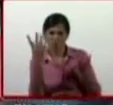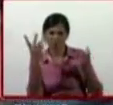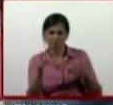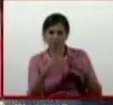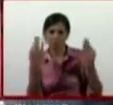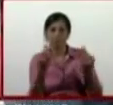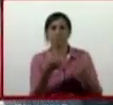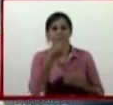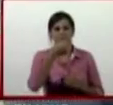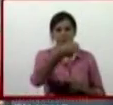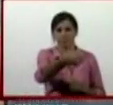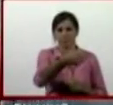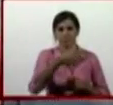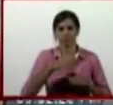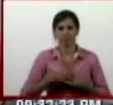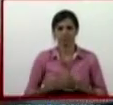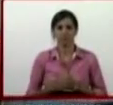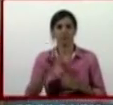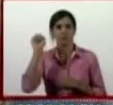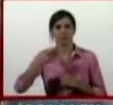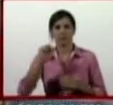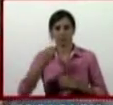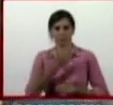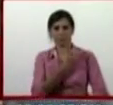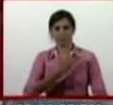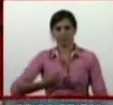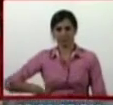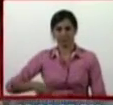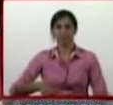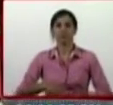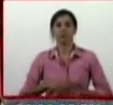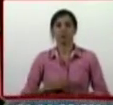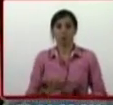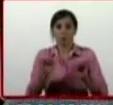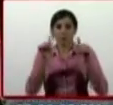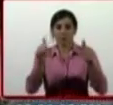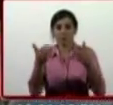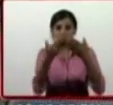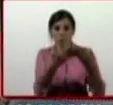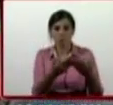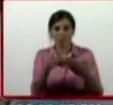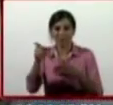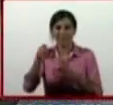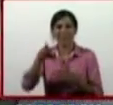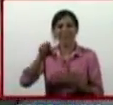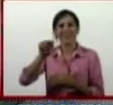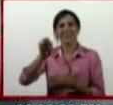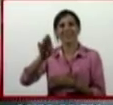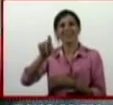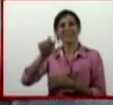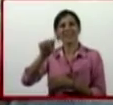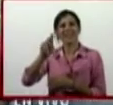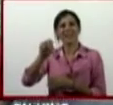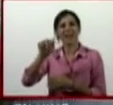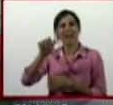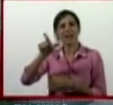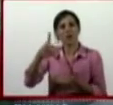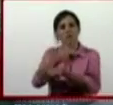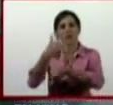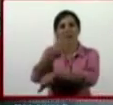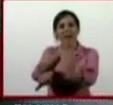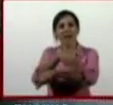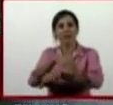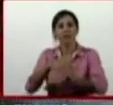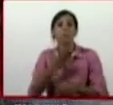Adelante. Sí, mi comandante. Nosotros comenzamos el estudio en Cartanal, precisamente en el gobierno de calle, hubo la